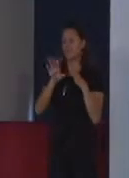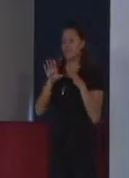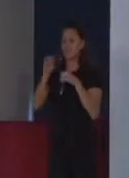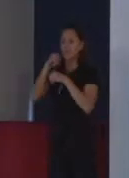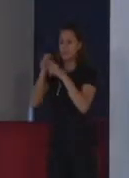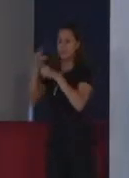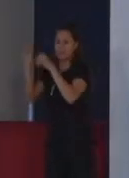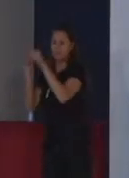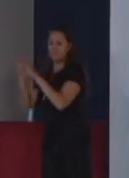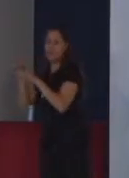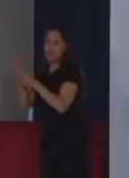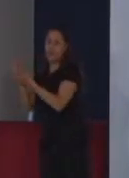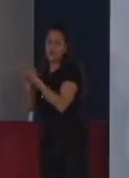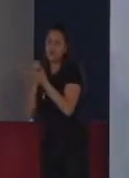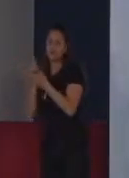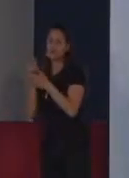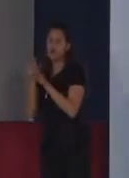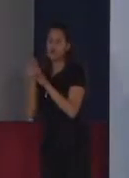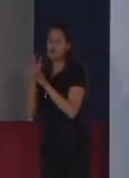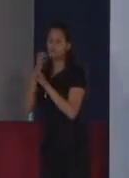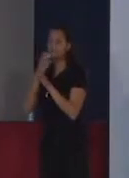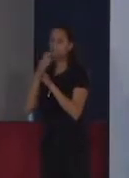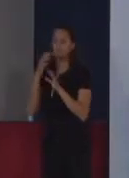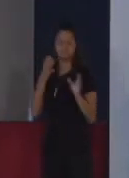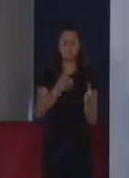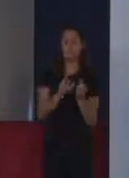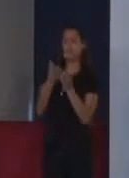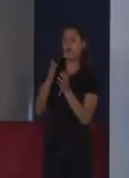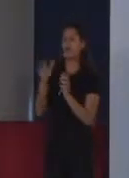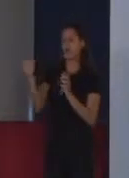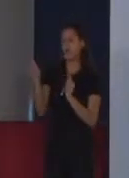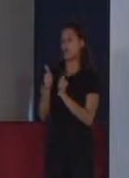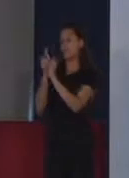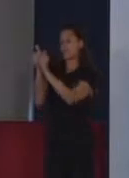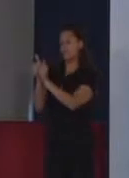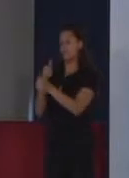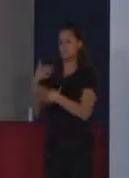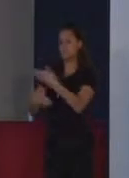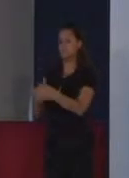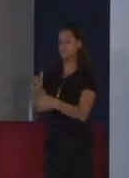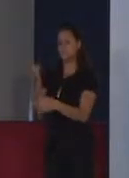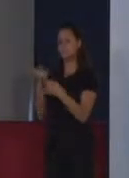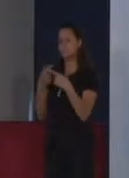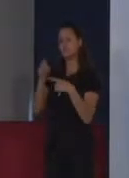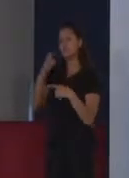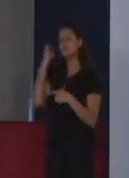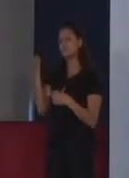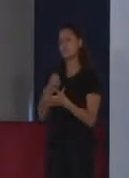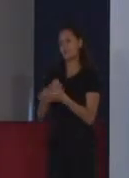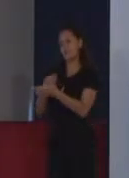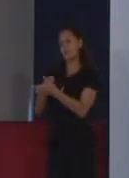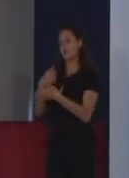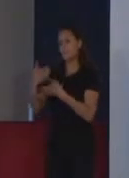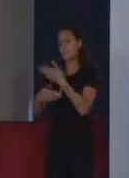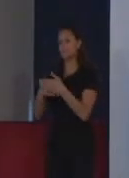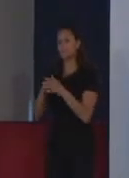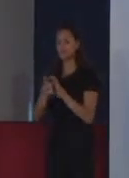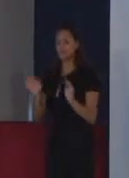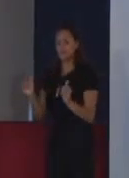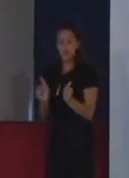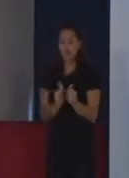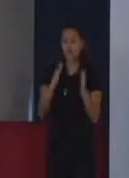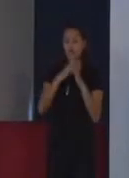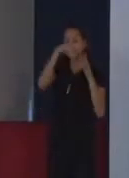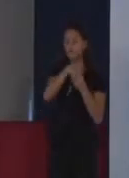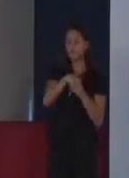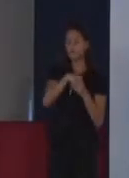compensación movilizaban ese acompañamiento a procesos. Lo que sí se tiene que buscar es cómo se garantiza que ese proceso no se quede en casa, sino que